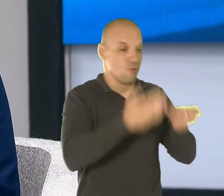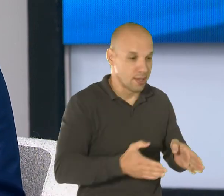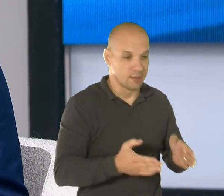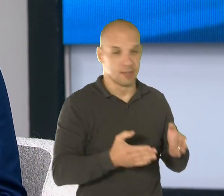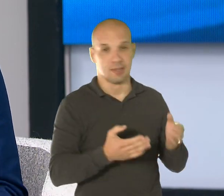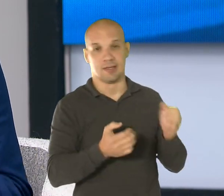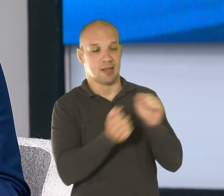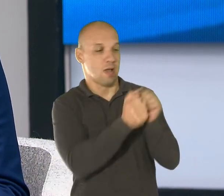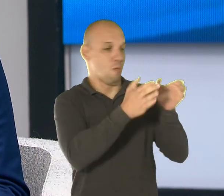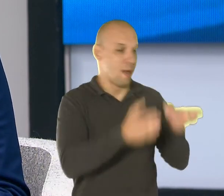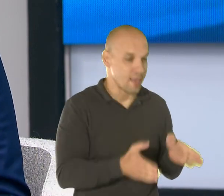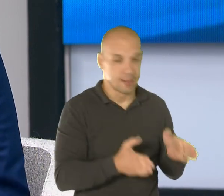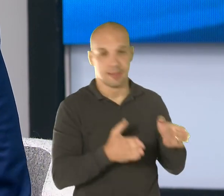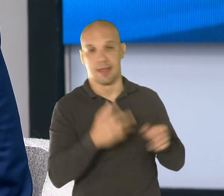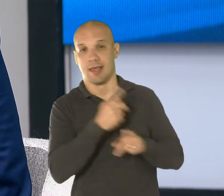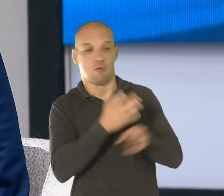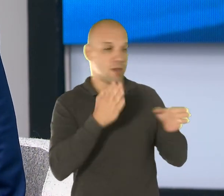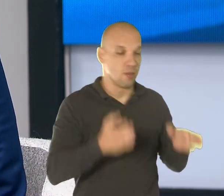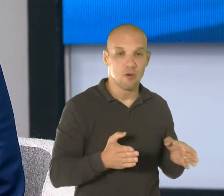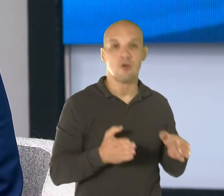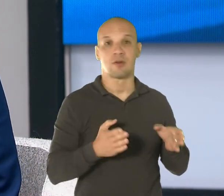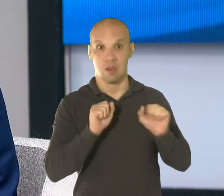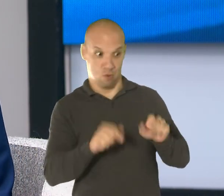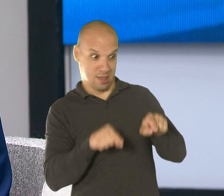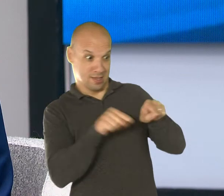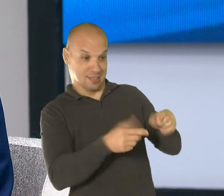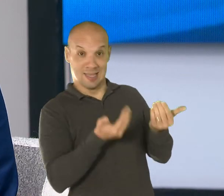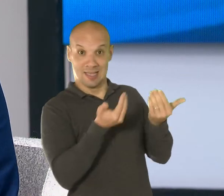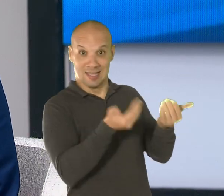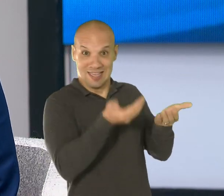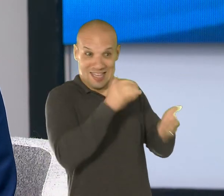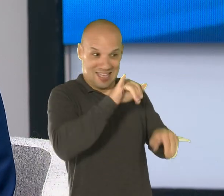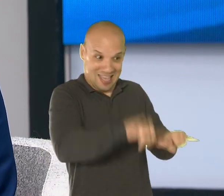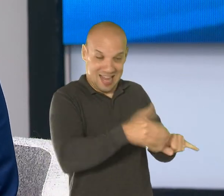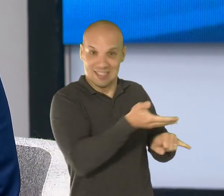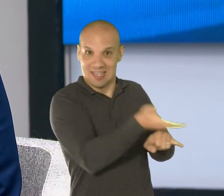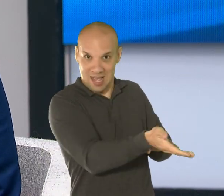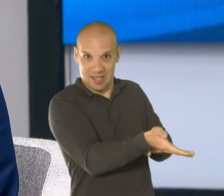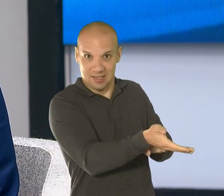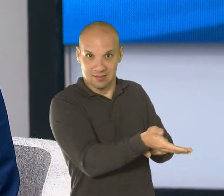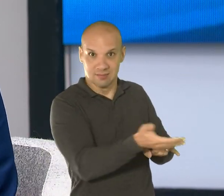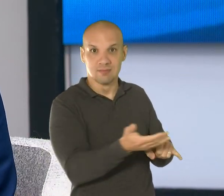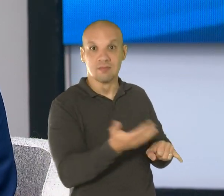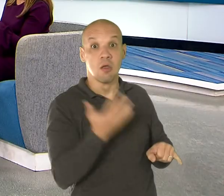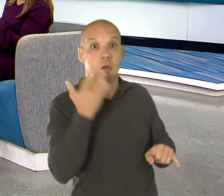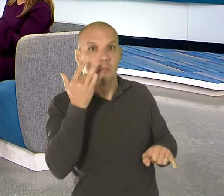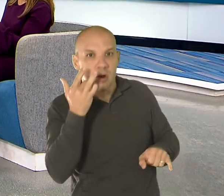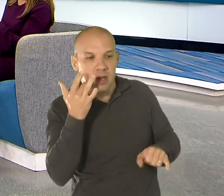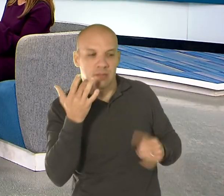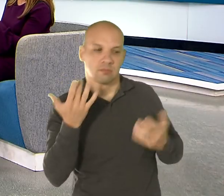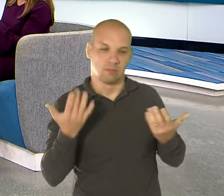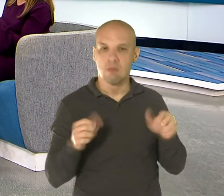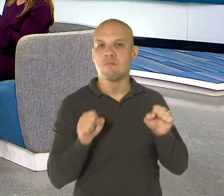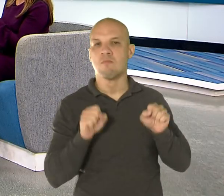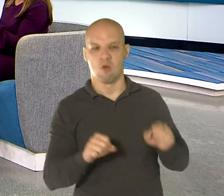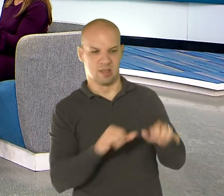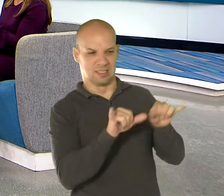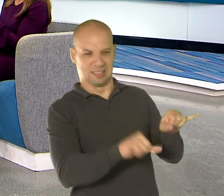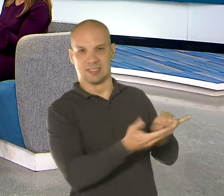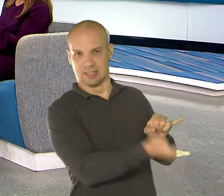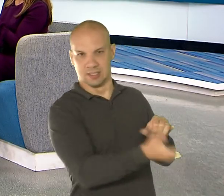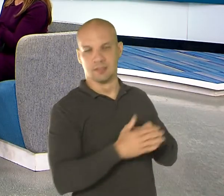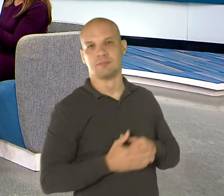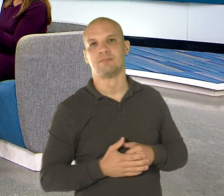en su hogar y que pueden estar en su hogar porque tal vez tienen algún tipo de independencia aún. Claro, ya estamos hablando de ese perfil que nace